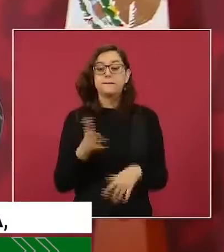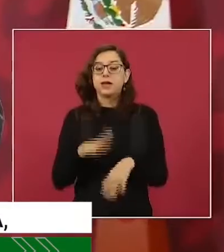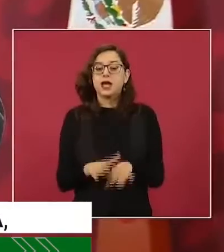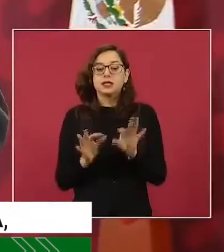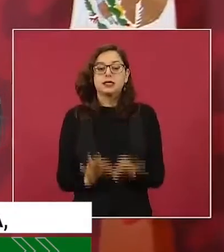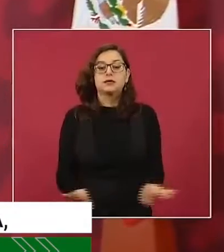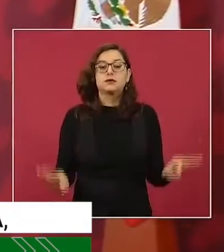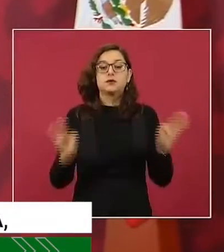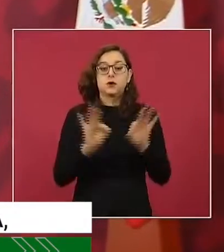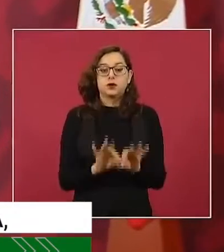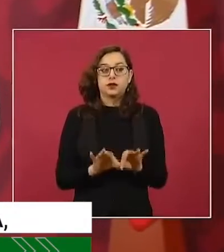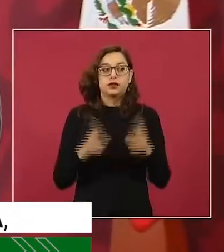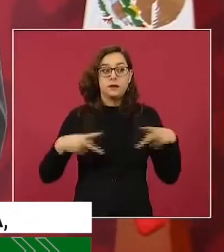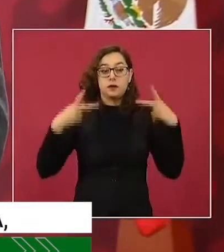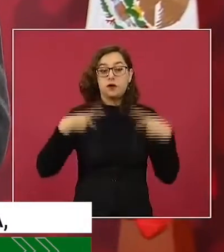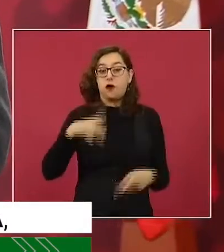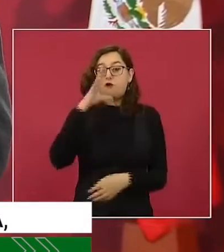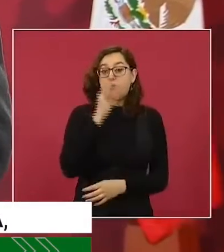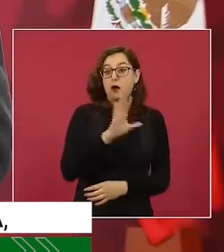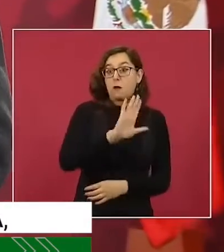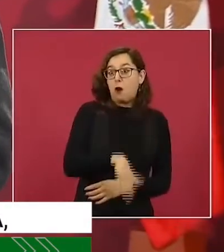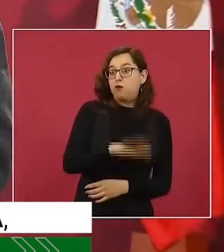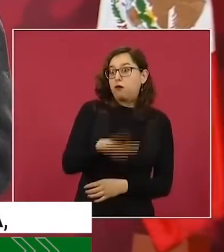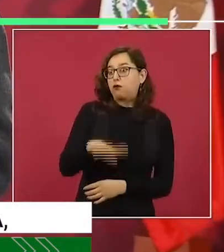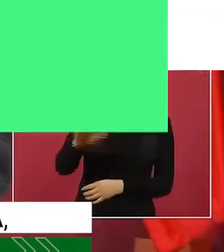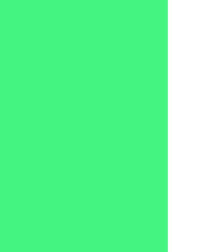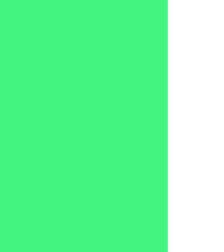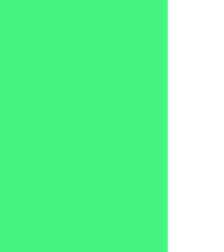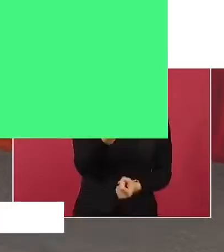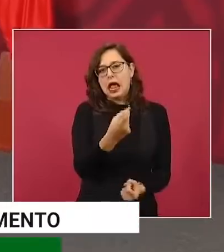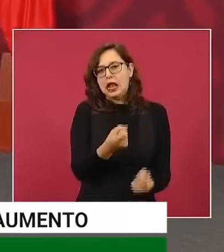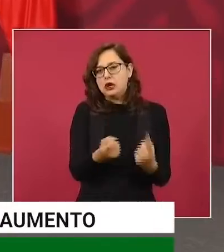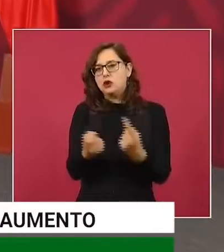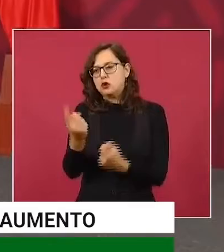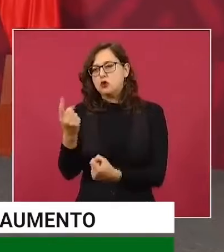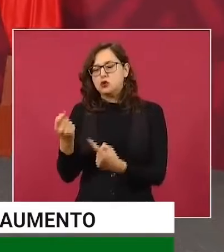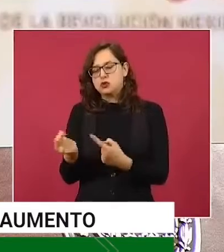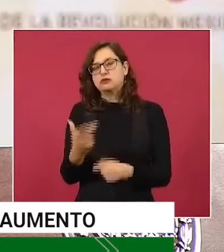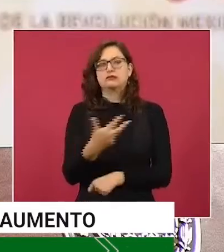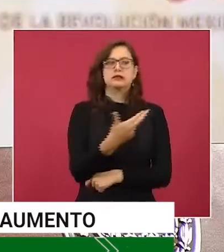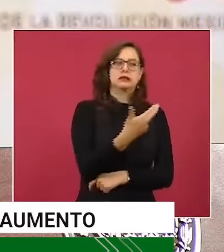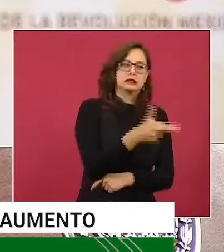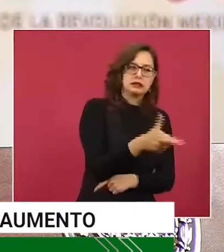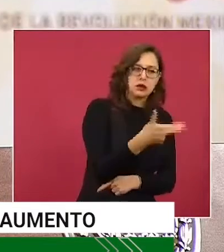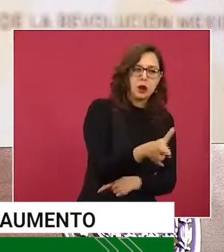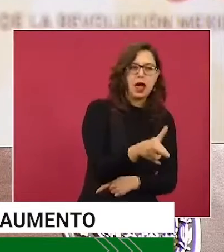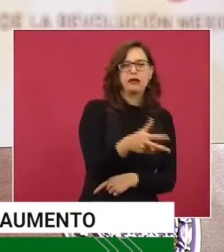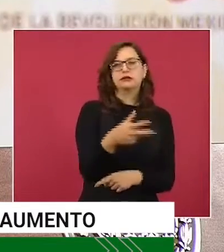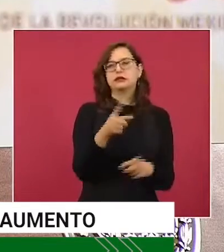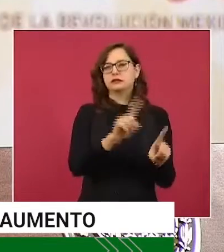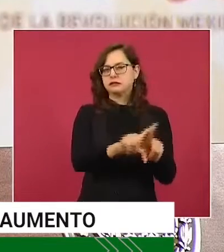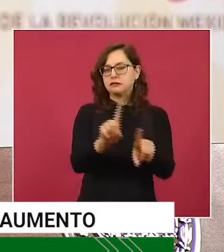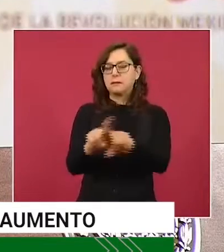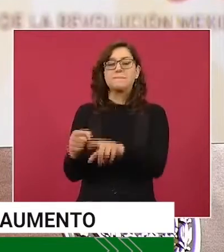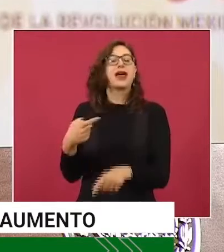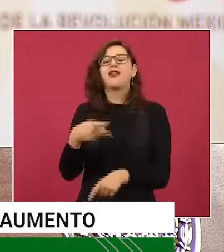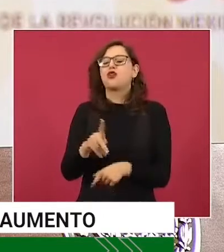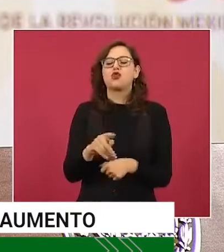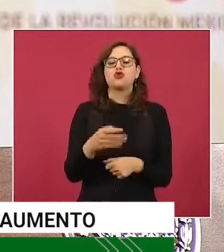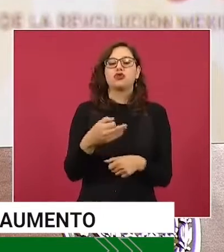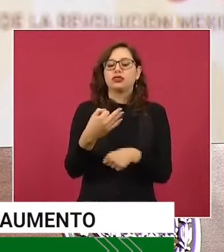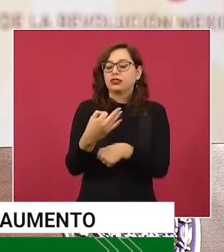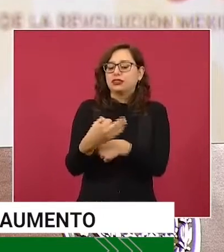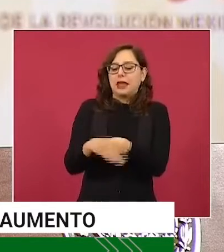hay incremento en fallecimientos. El presidente dijo que la economía nacional no se verá